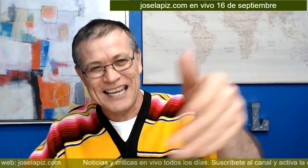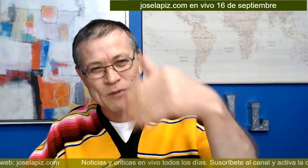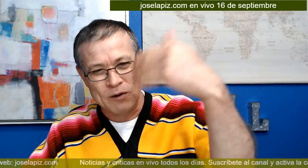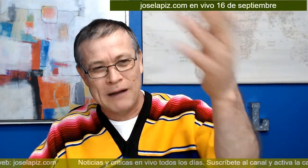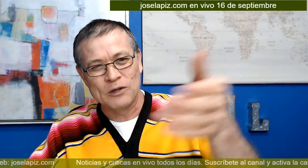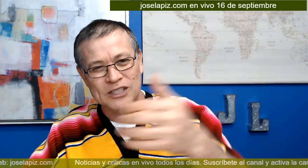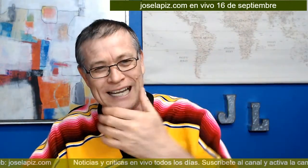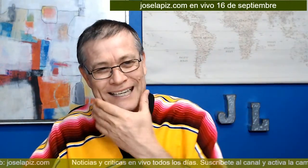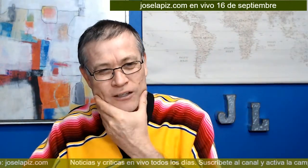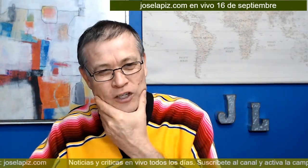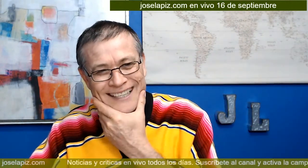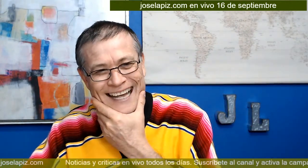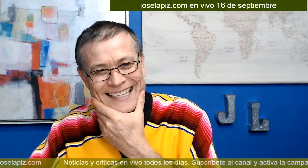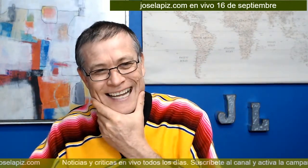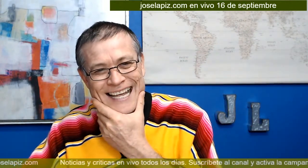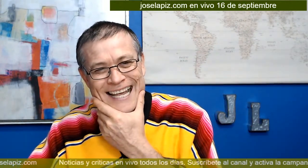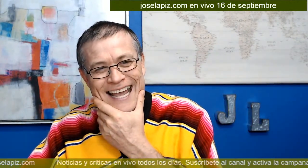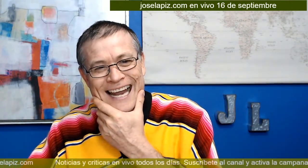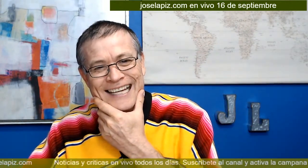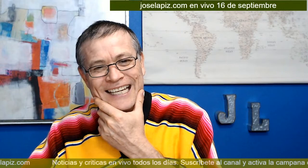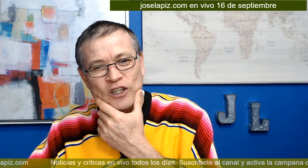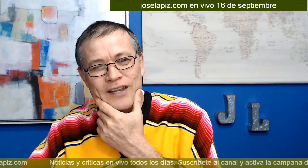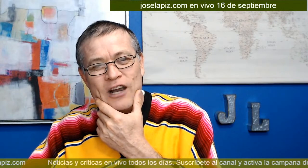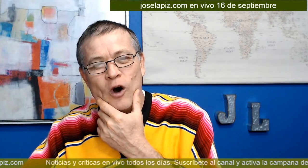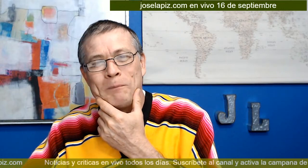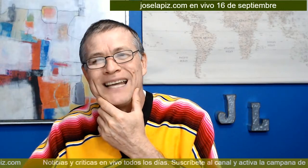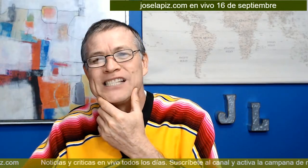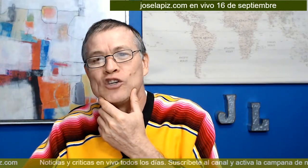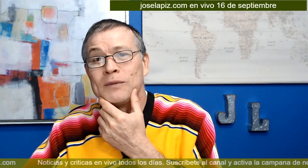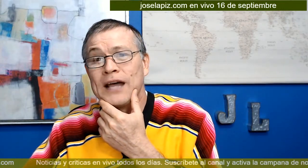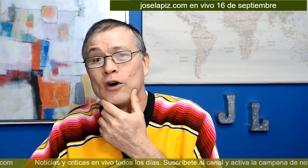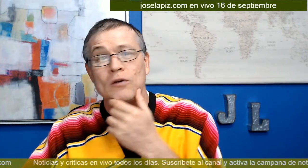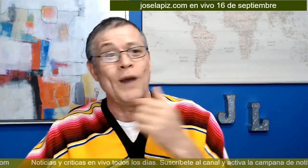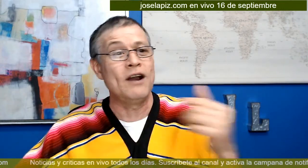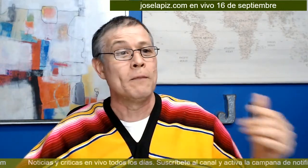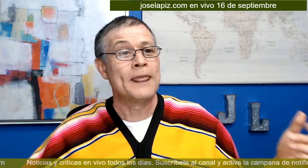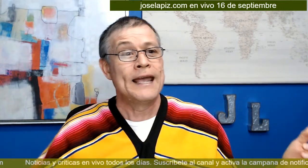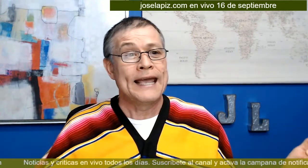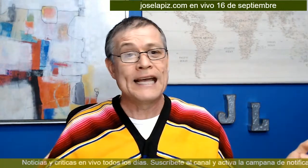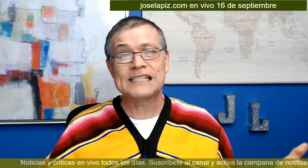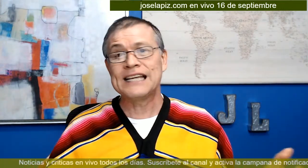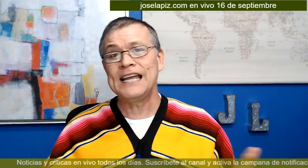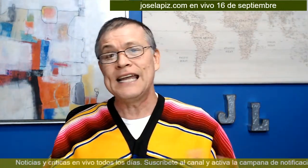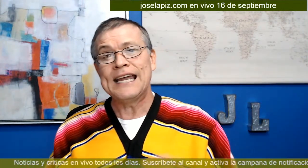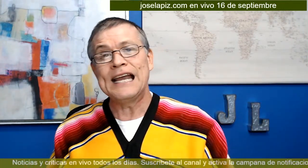aquí que volvamos a recordar el grito de López Obrador. Bueno,